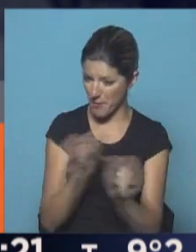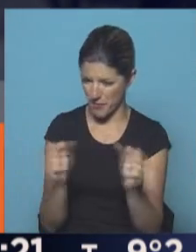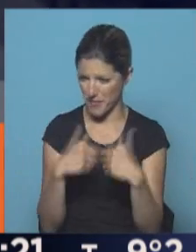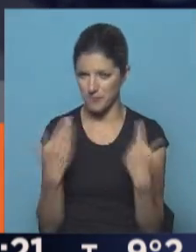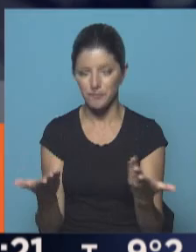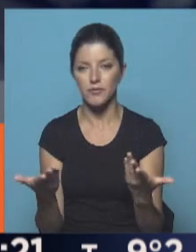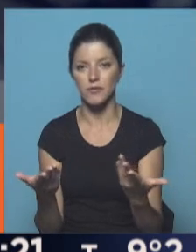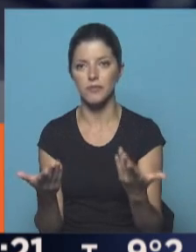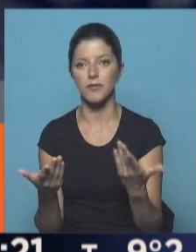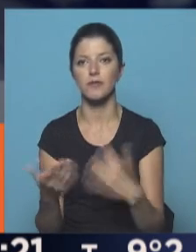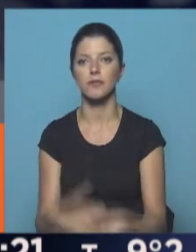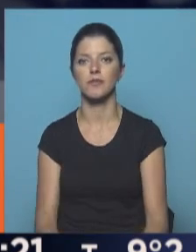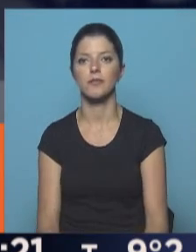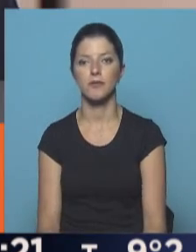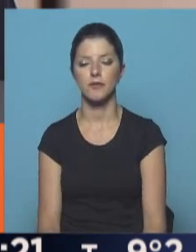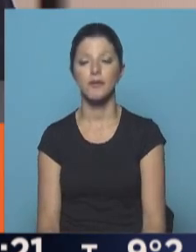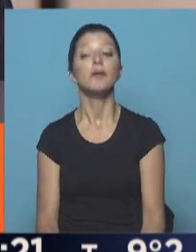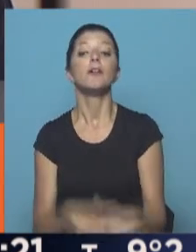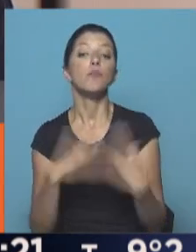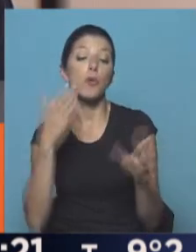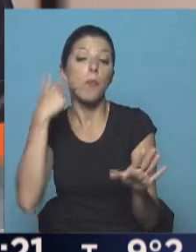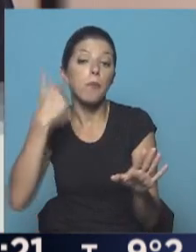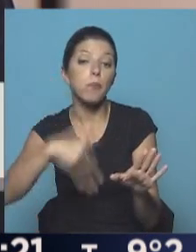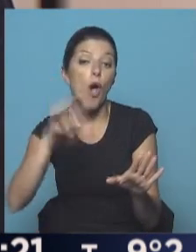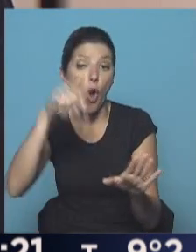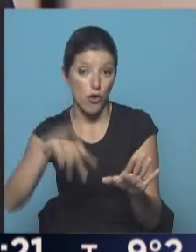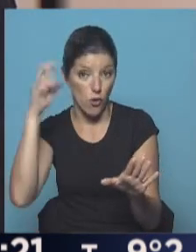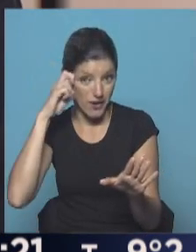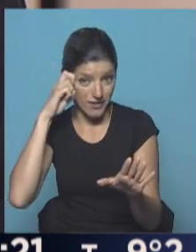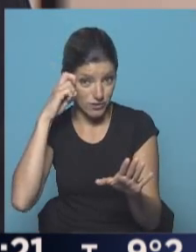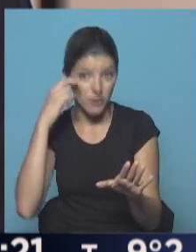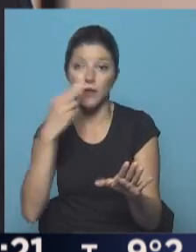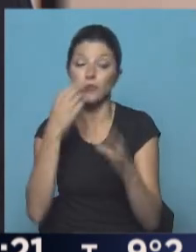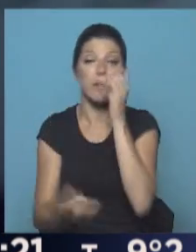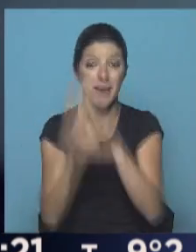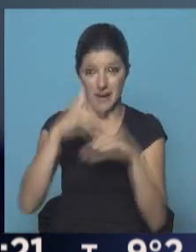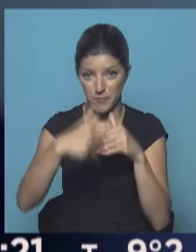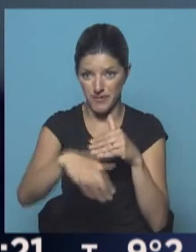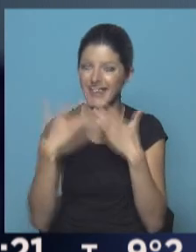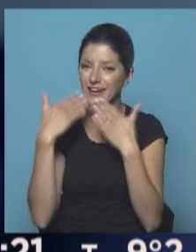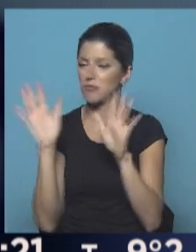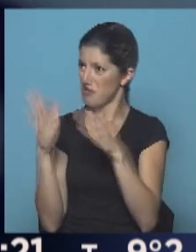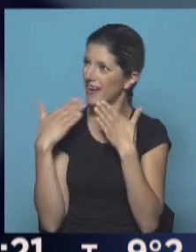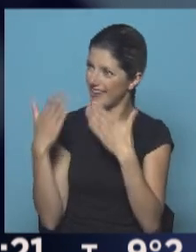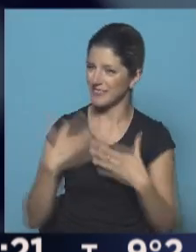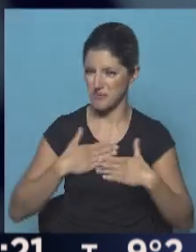quitarle esa herramienta del presupuesto. Seguro. Bueno, veremos a ver qué pasa hoy en el Congreso a partir de las 11 de la mañana. Aldo, gracias. No, al contrario, un placer. Muy bien.